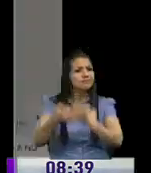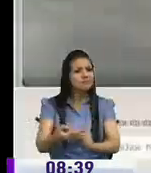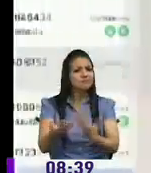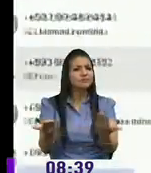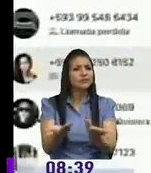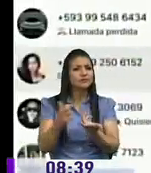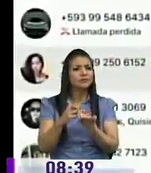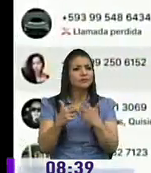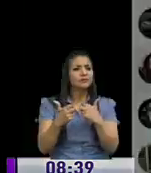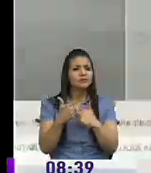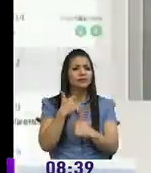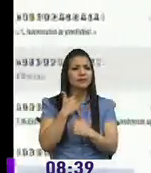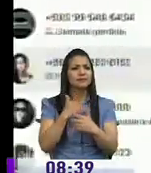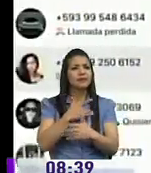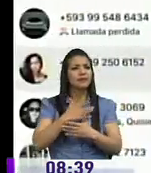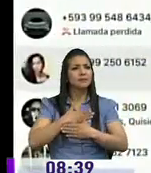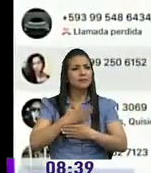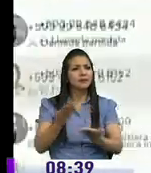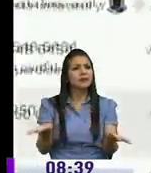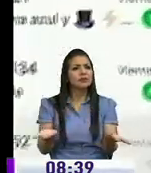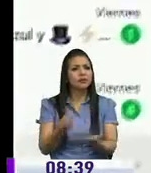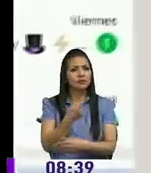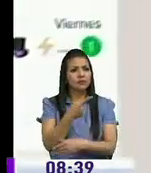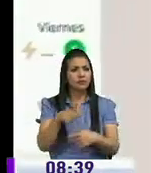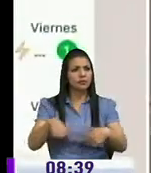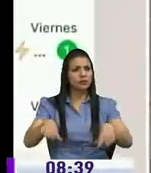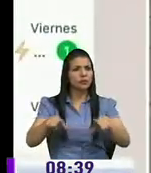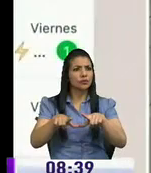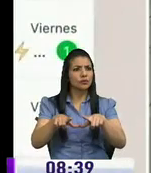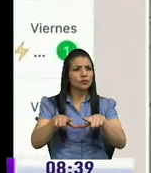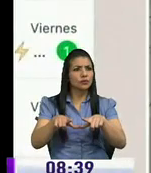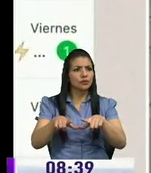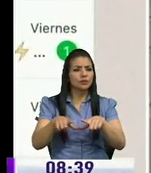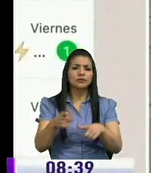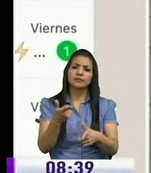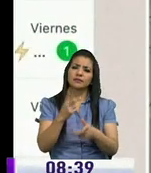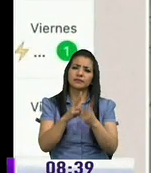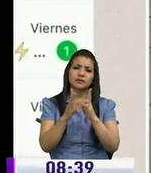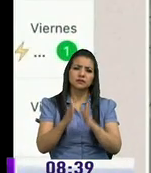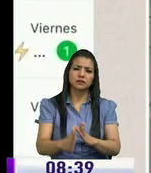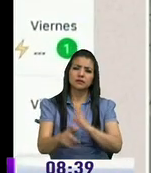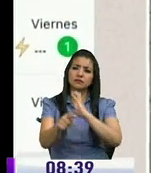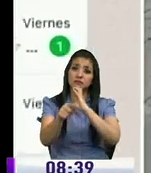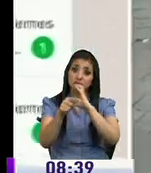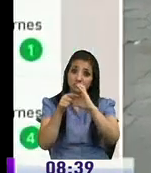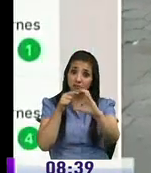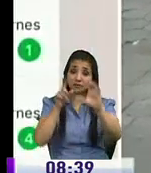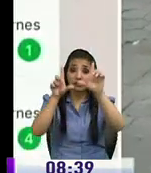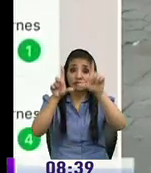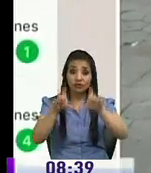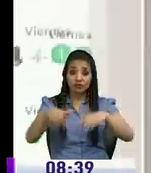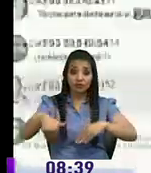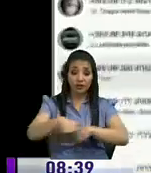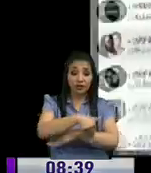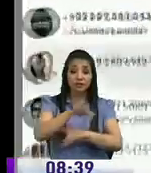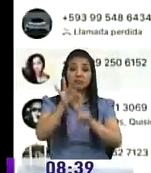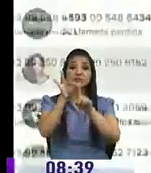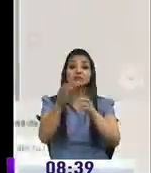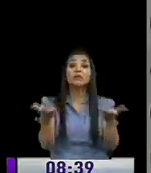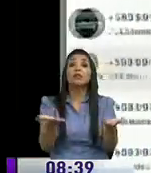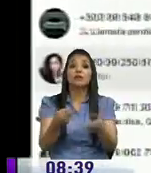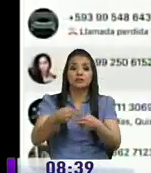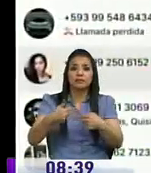problema. Qué pena, no nos dicen dónde es esto. Vecinos, por Dios, calle principal, sí, pero ¿de